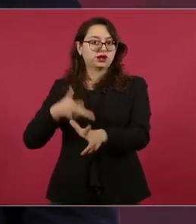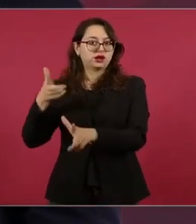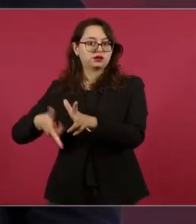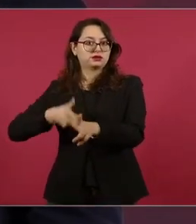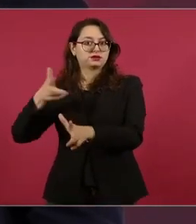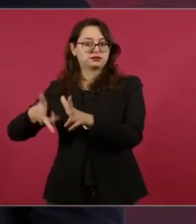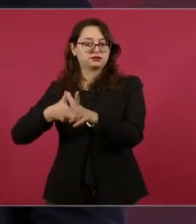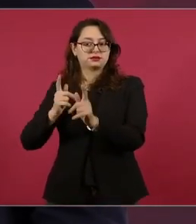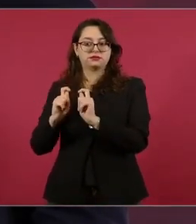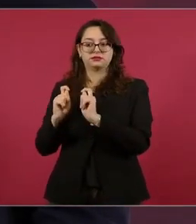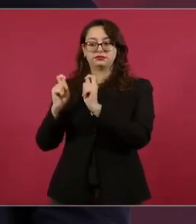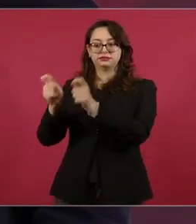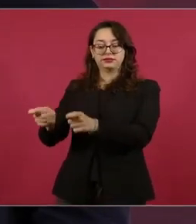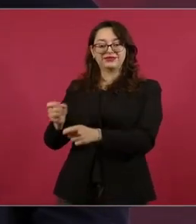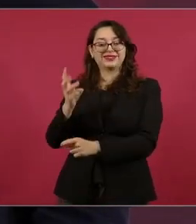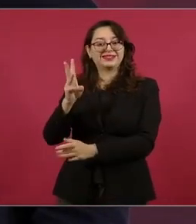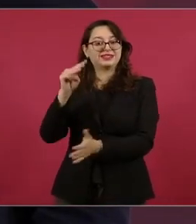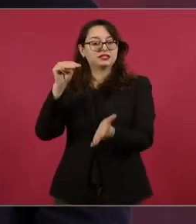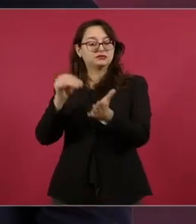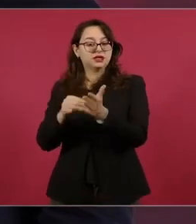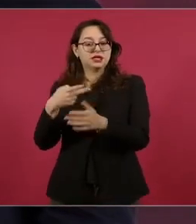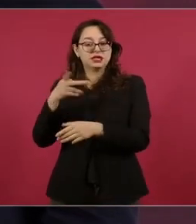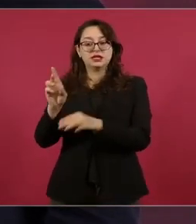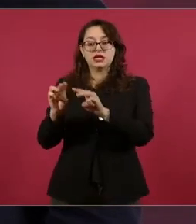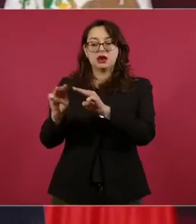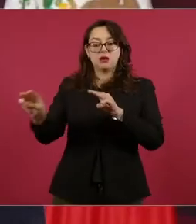administrando cerca de 3000